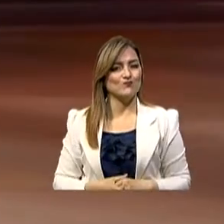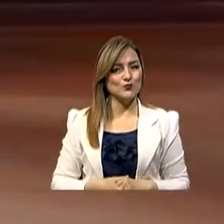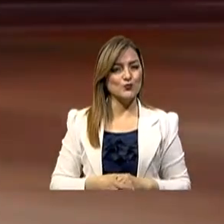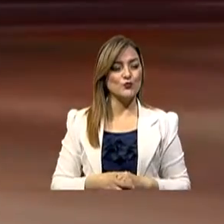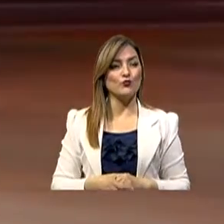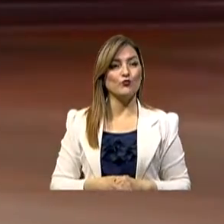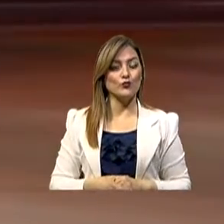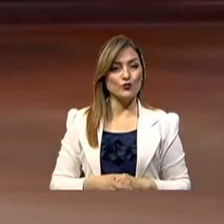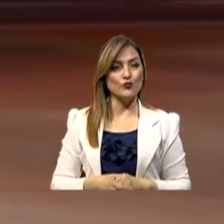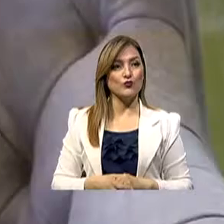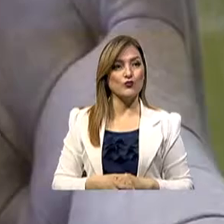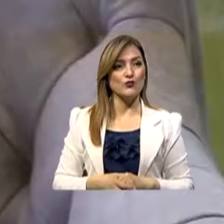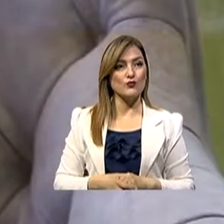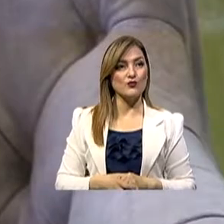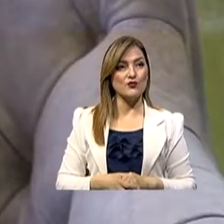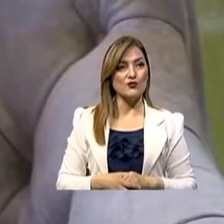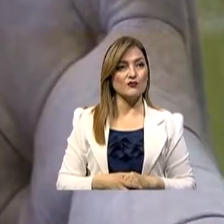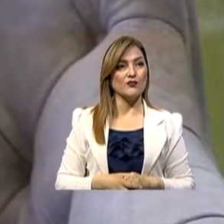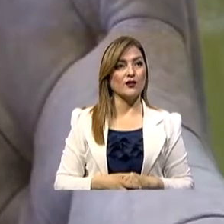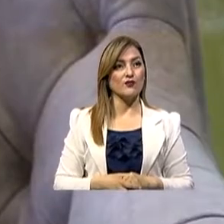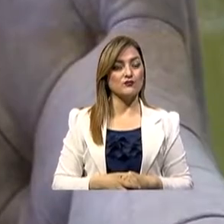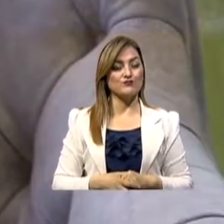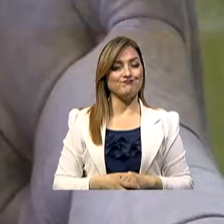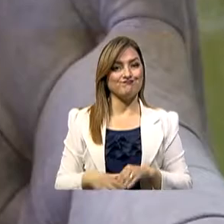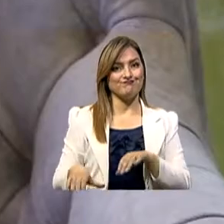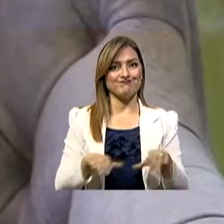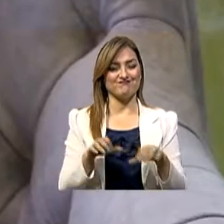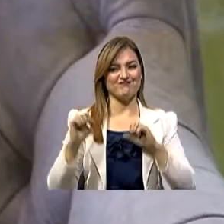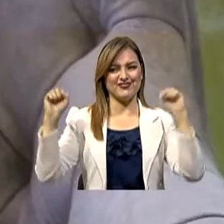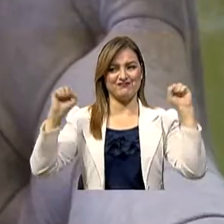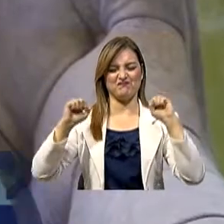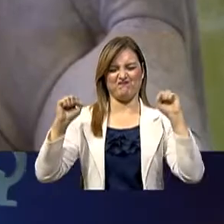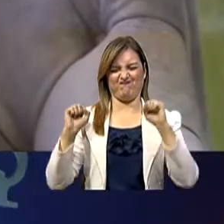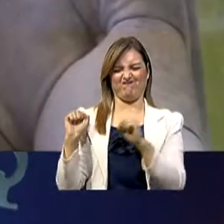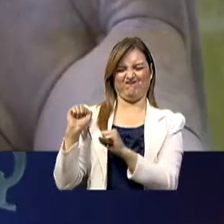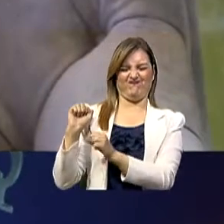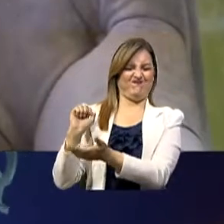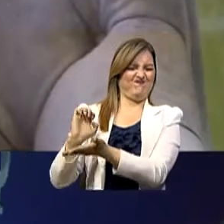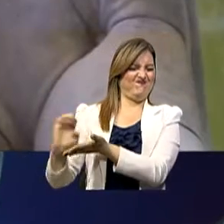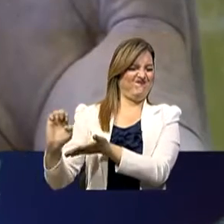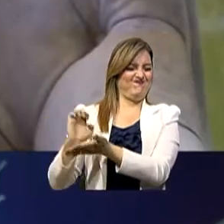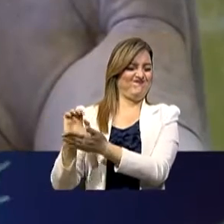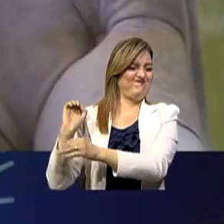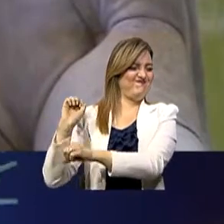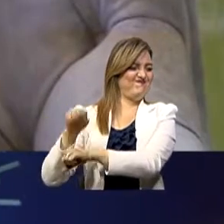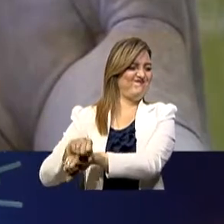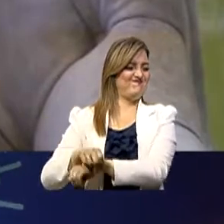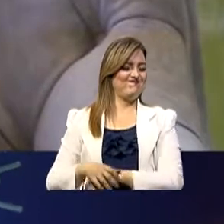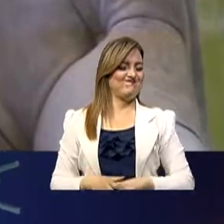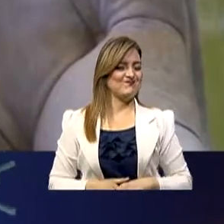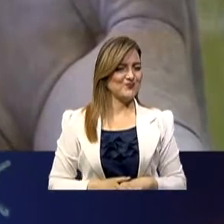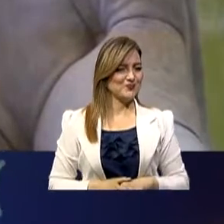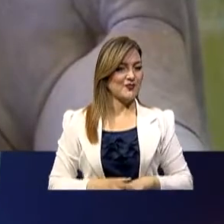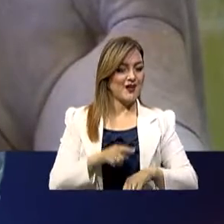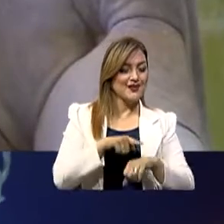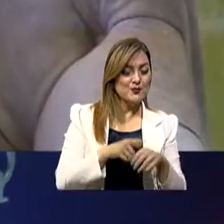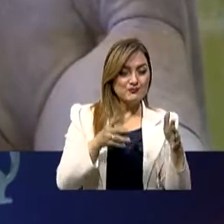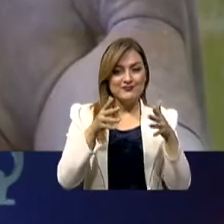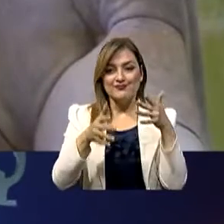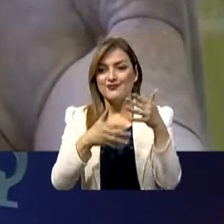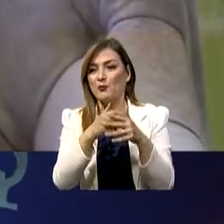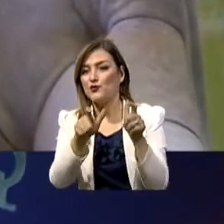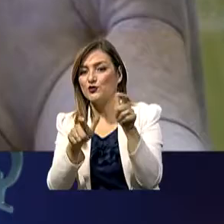uno deja realmente desde un lado la actividad física y como tenemos tiempo para todo menos para